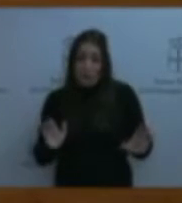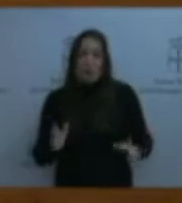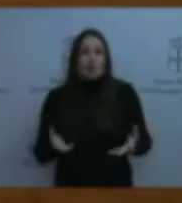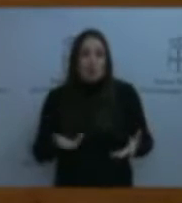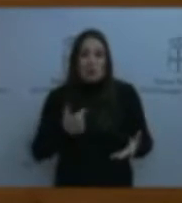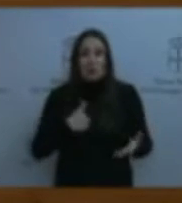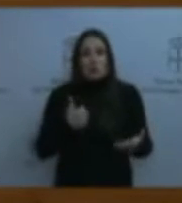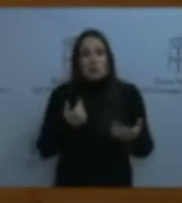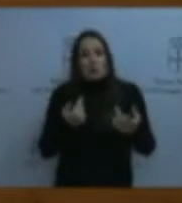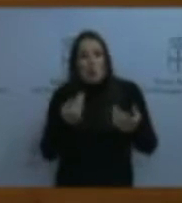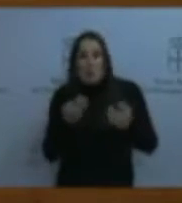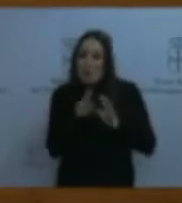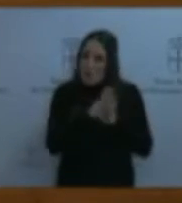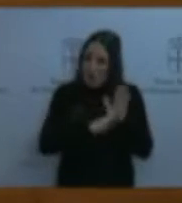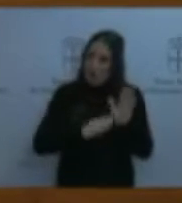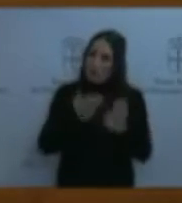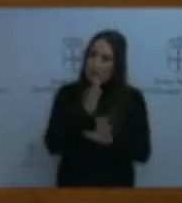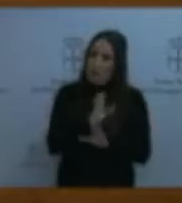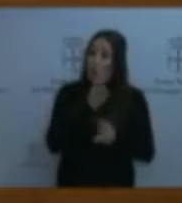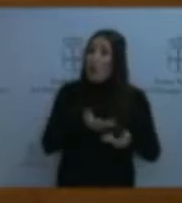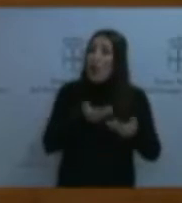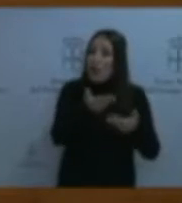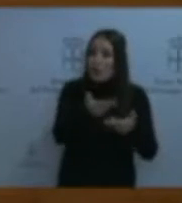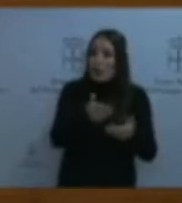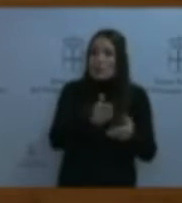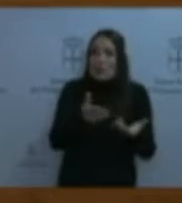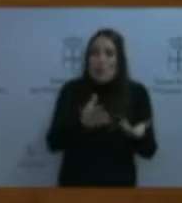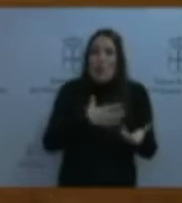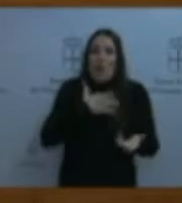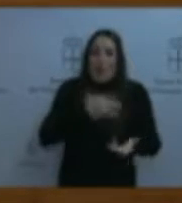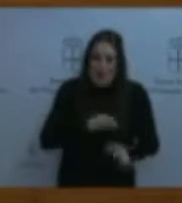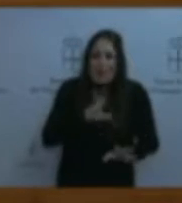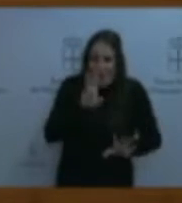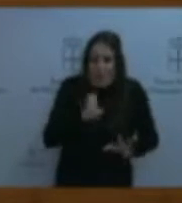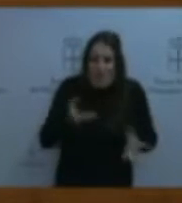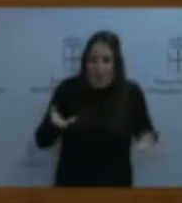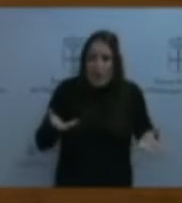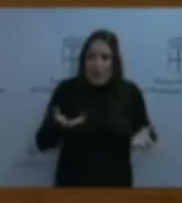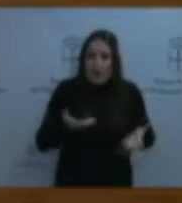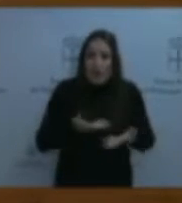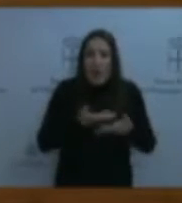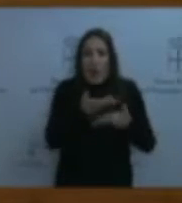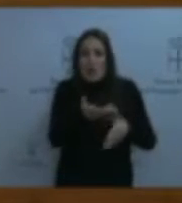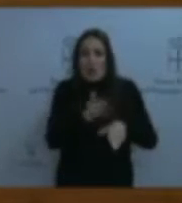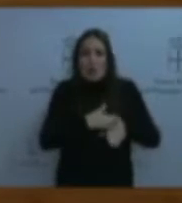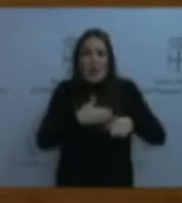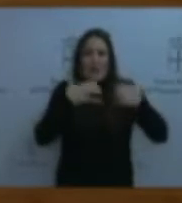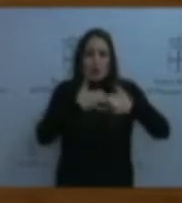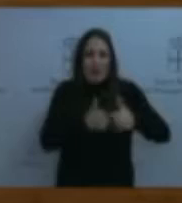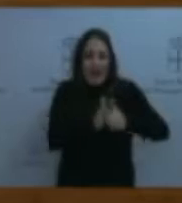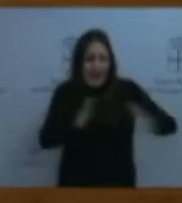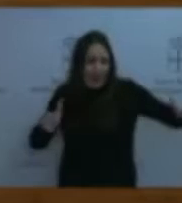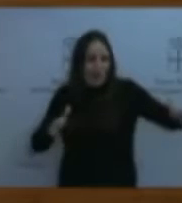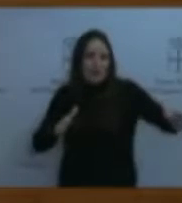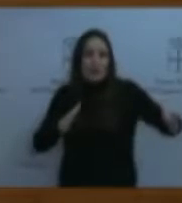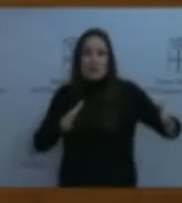planteado una medida porque las ayudas pueden ser finalistas. Podemos establecer que las ayudas a las grandes industrias